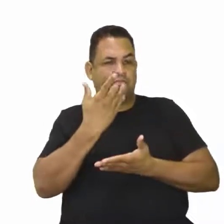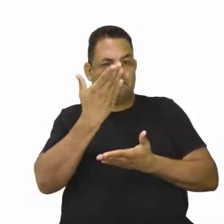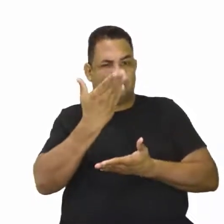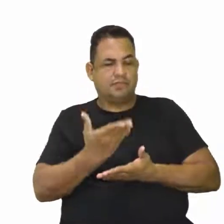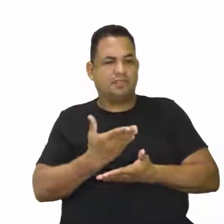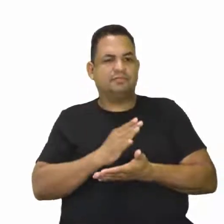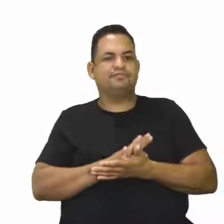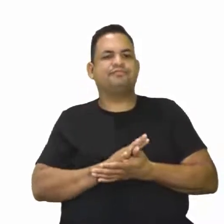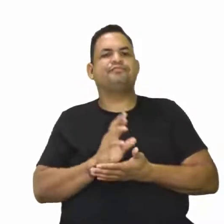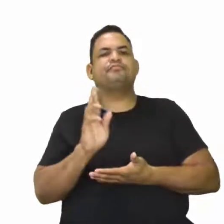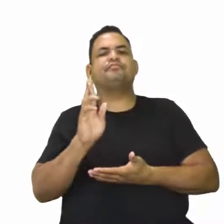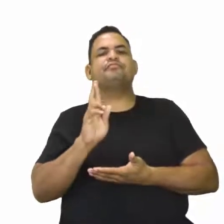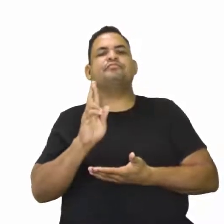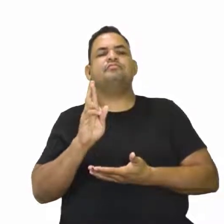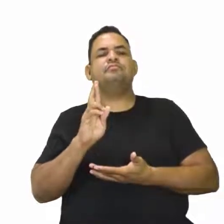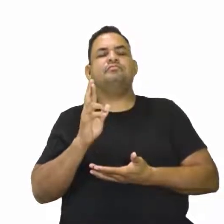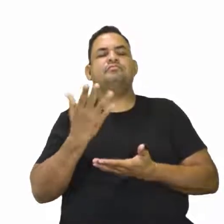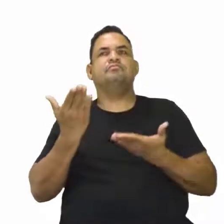diz a